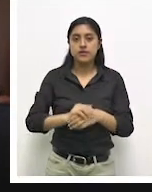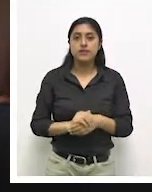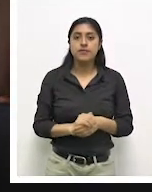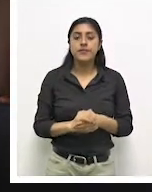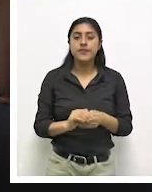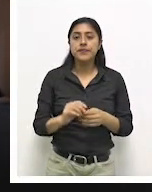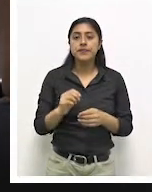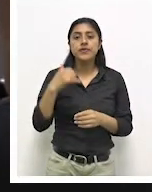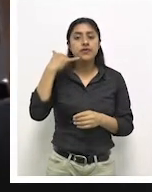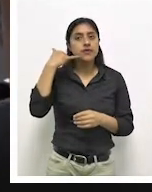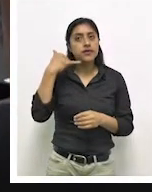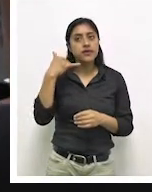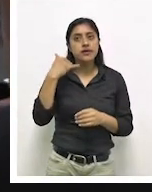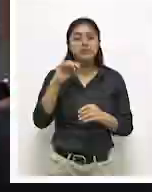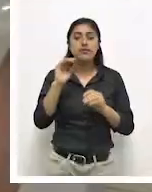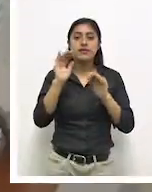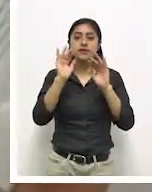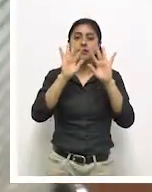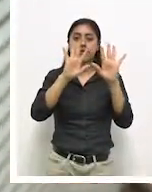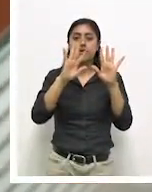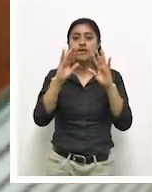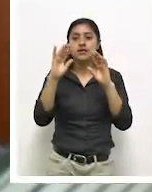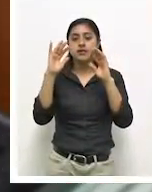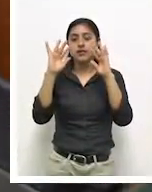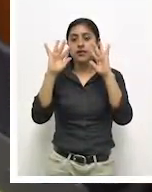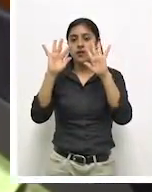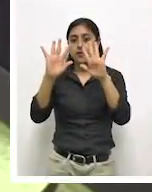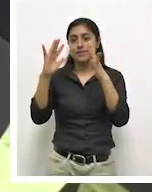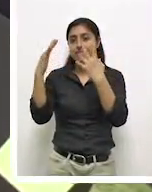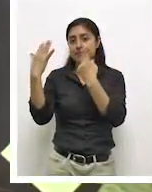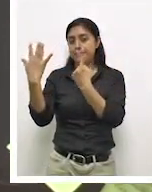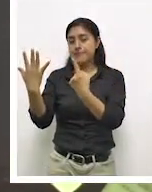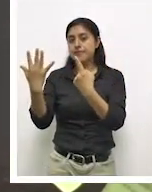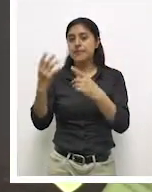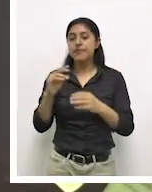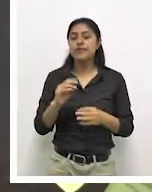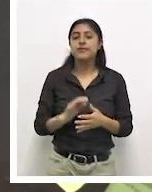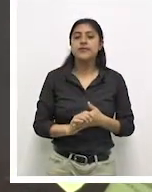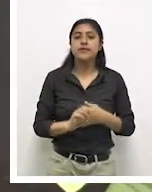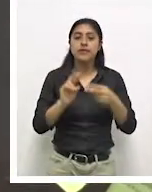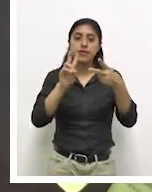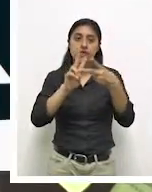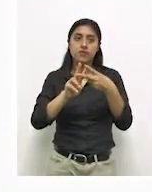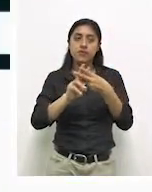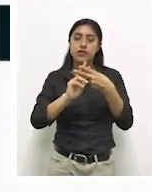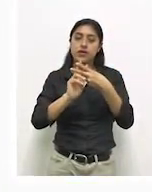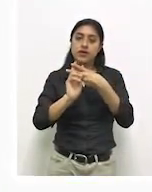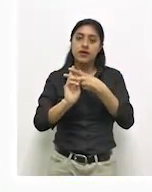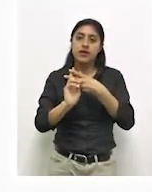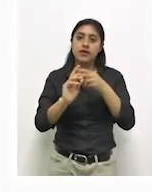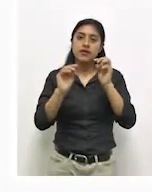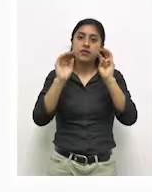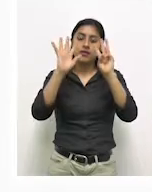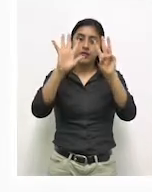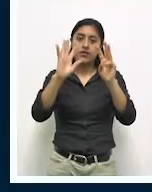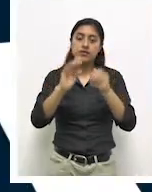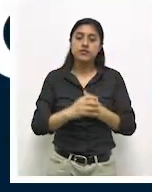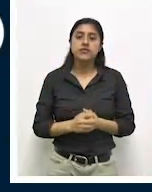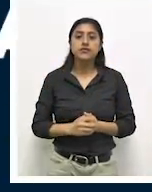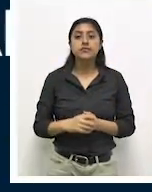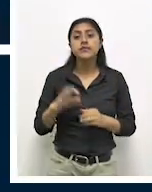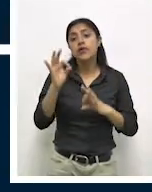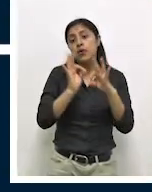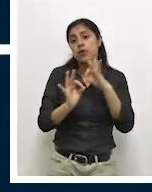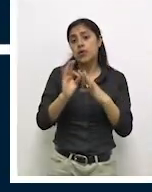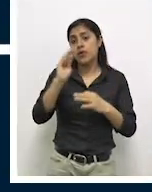cual funciona al agendar una cita llamando al call center 1516 opción 8. De manera